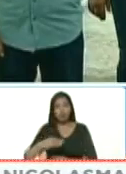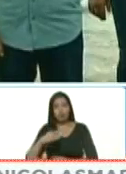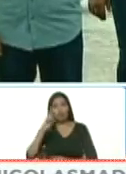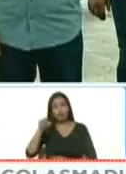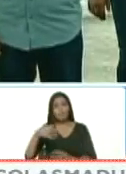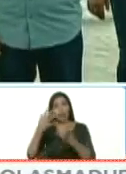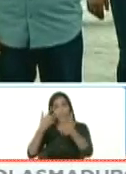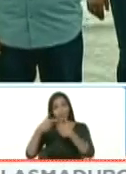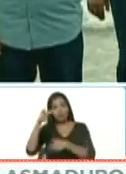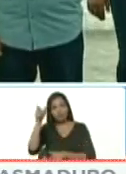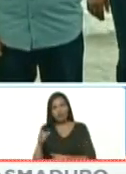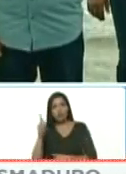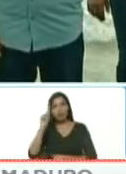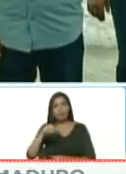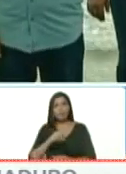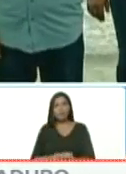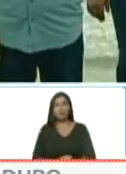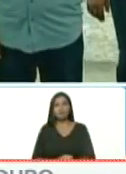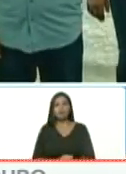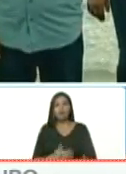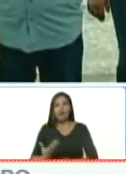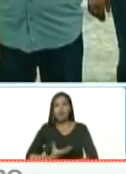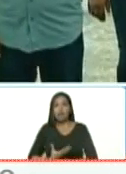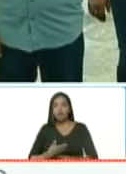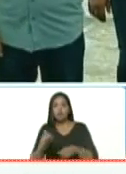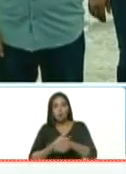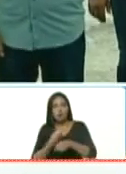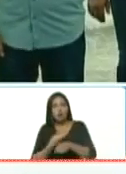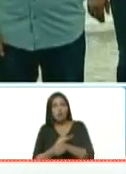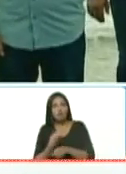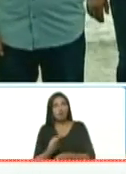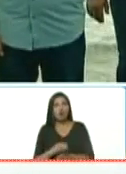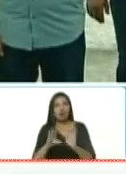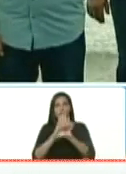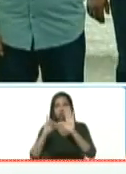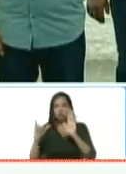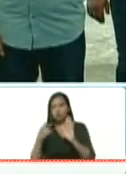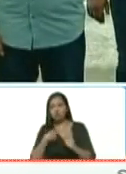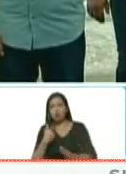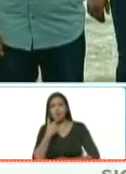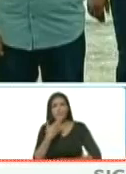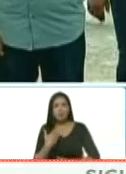empresarios, alcaldes, gobernadores, constituyentes. Yo les pido,